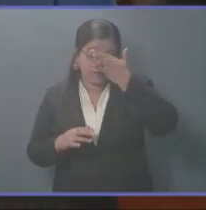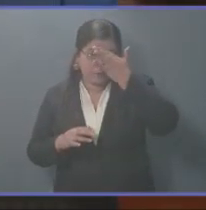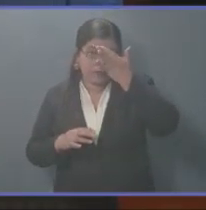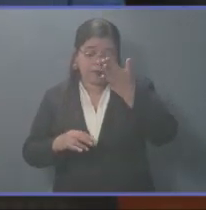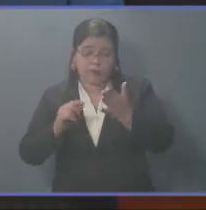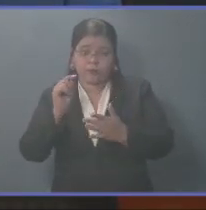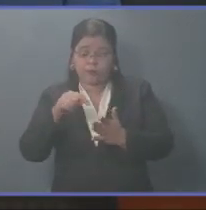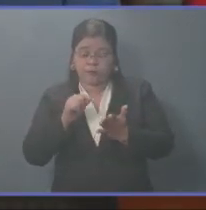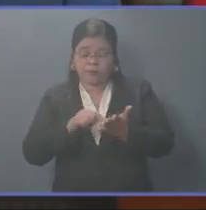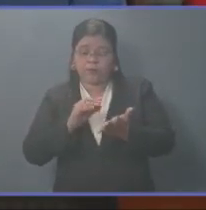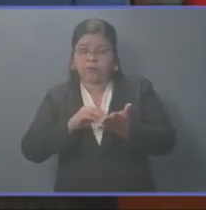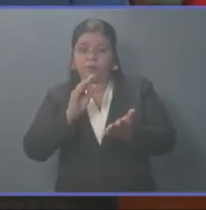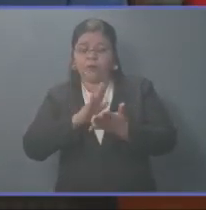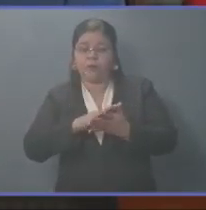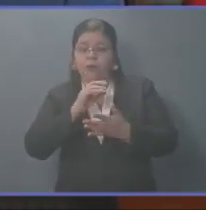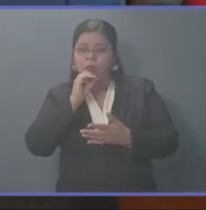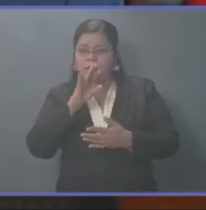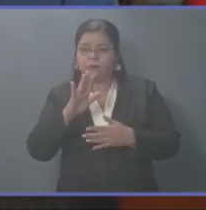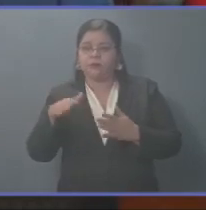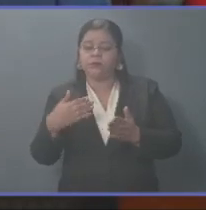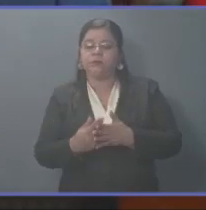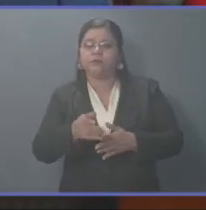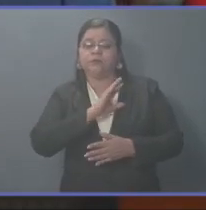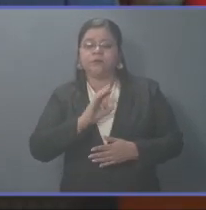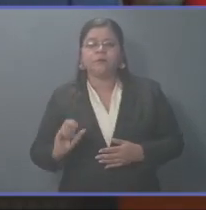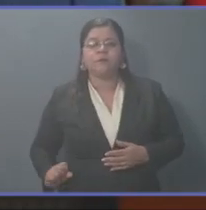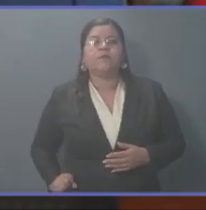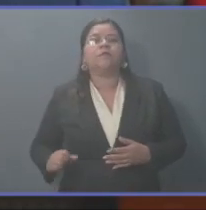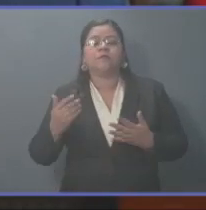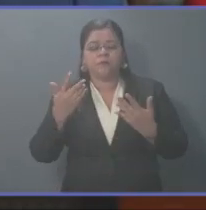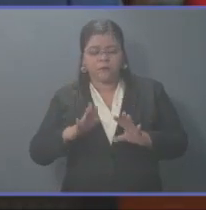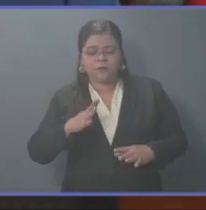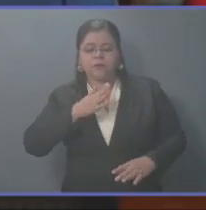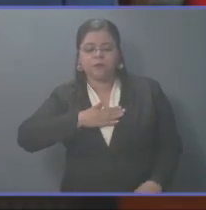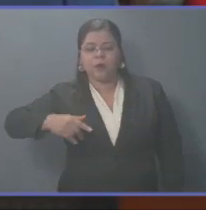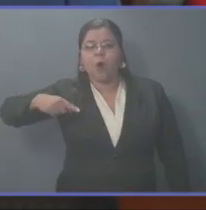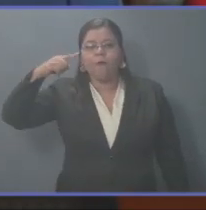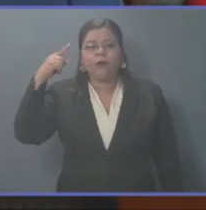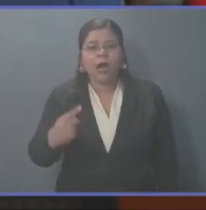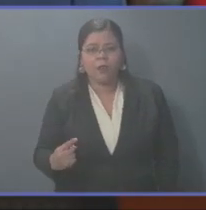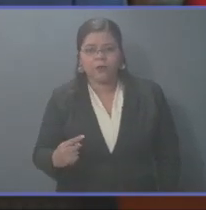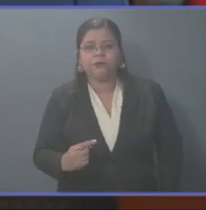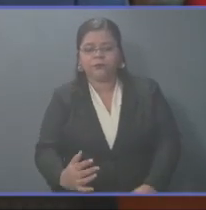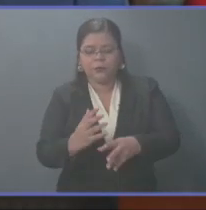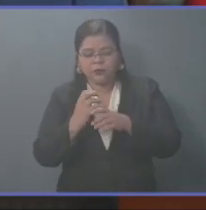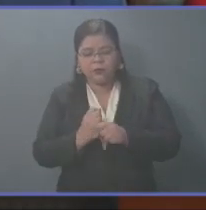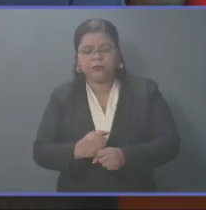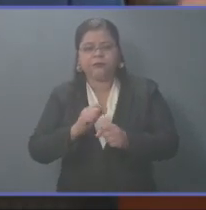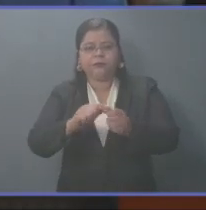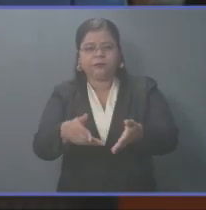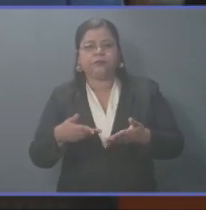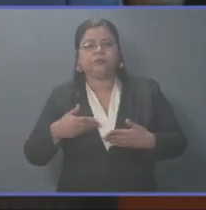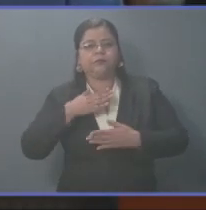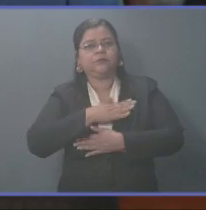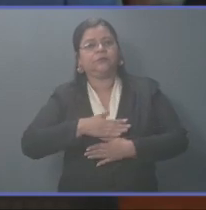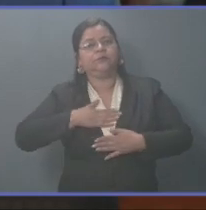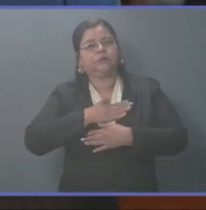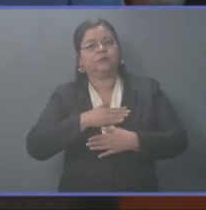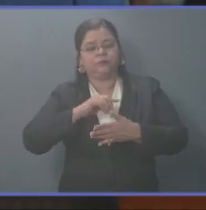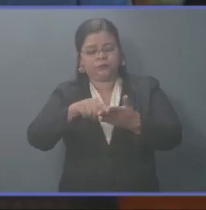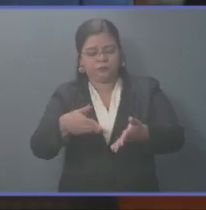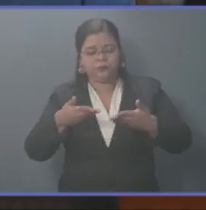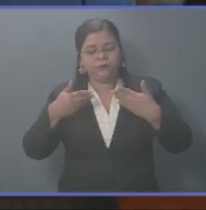que en este sentido, dice, el Estado salvadoreño se encuentra obligado a garantizar el ejercicio y disfrute en pleno de los